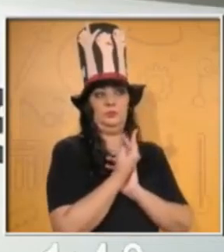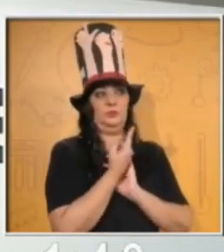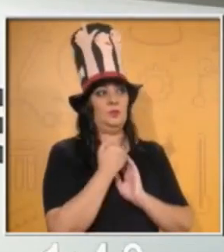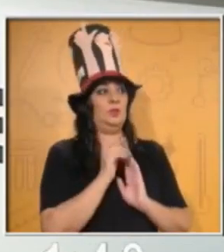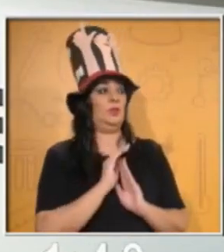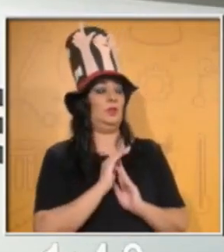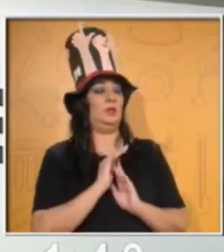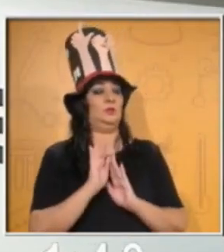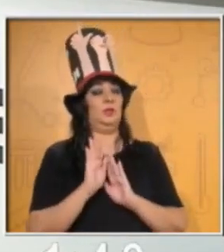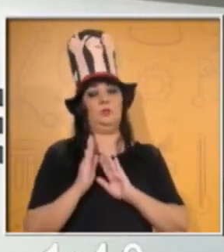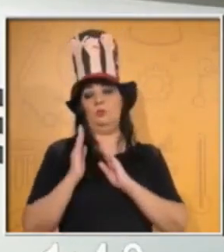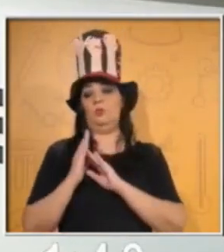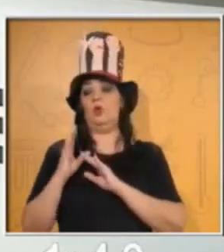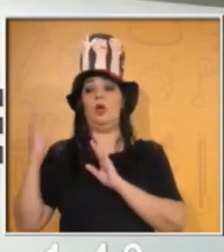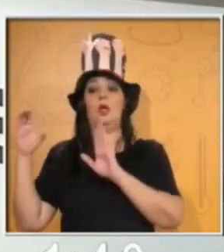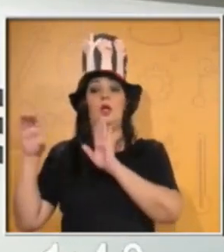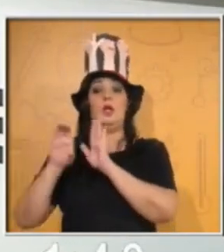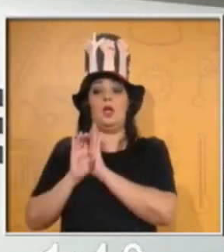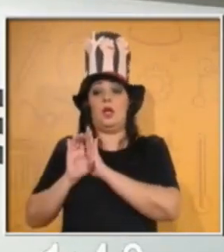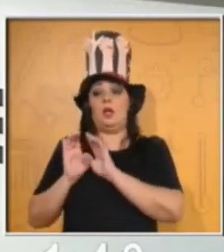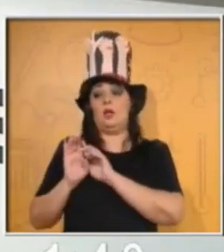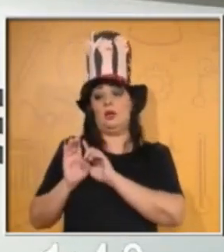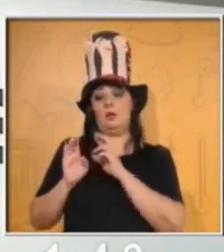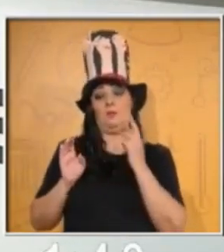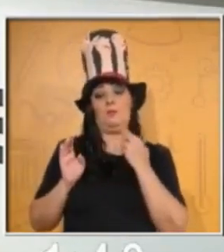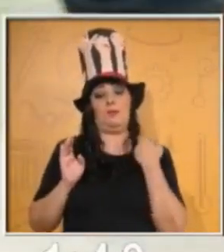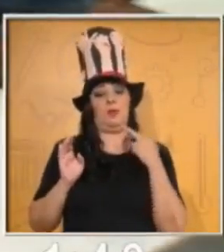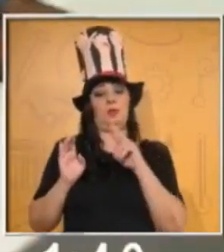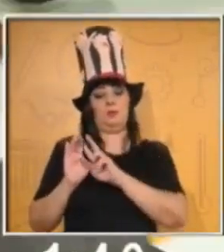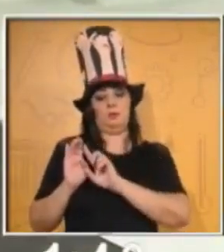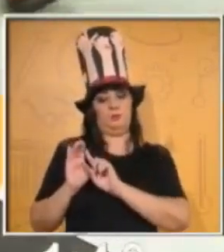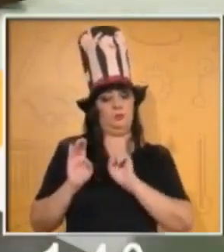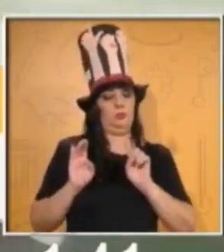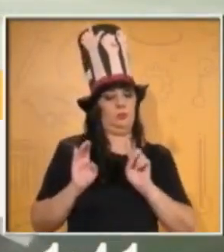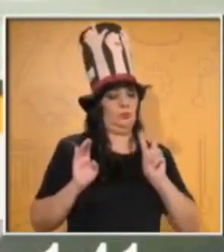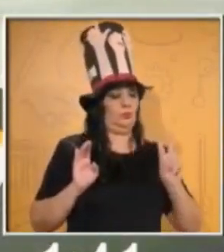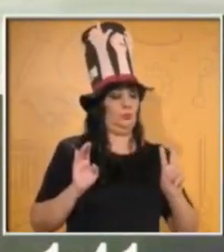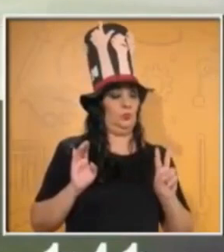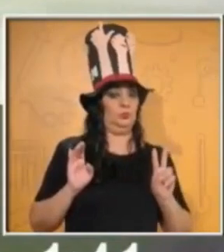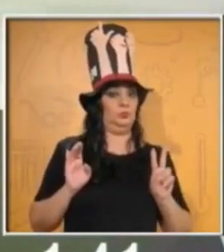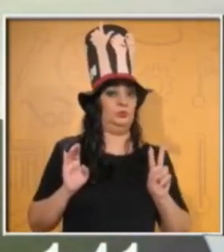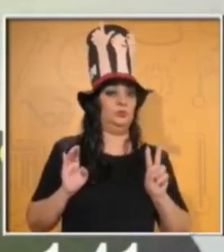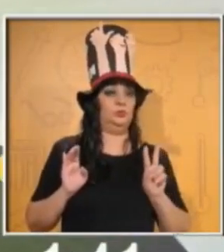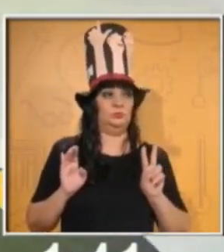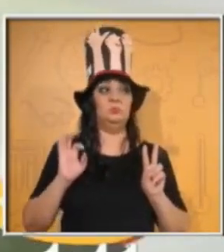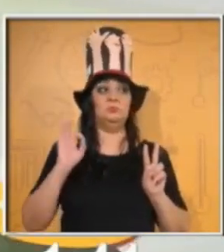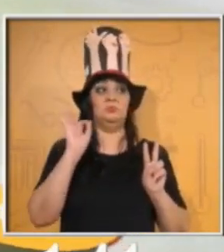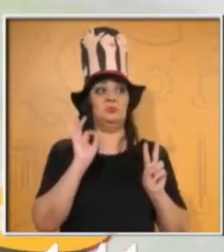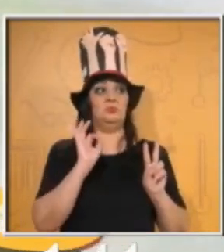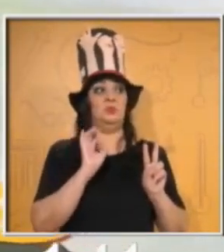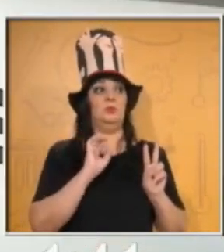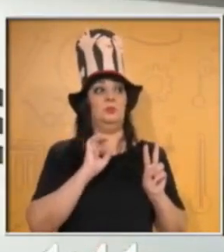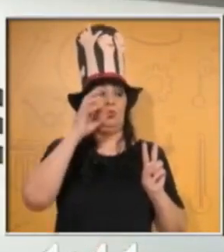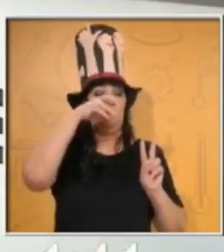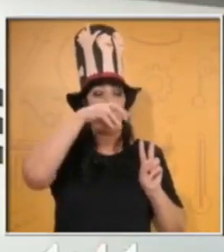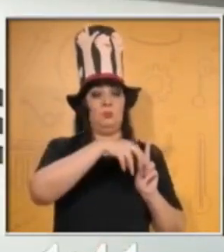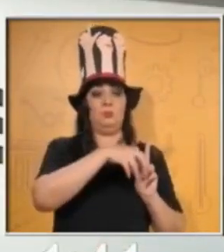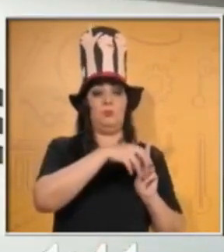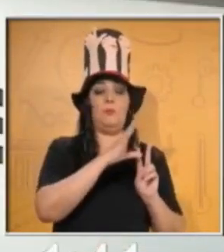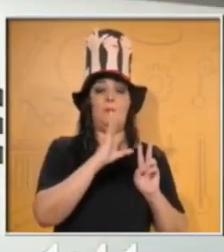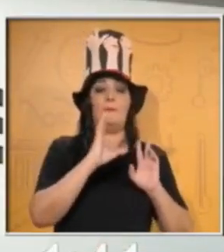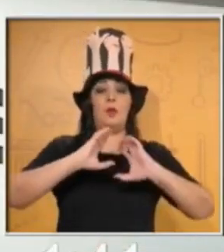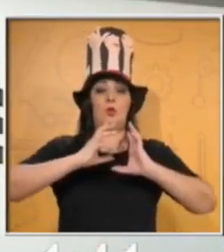darle la espalda y posteriormente dé 2 pasos hacia el frente. 1, 2. Excelente, ahí. Va a bajar la